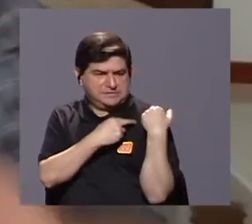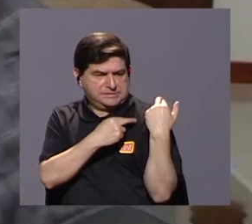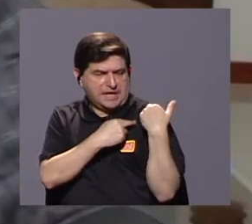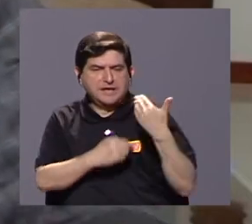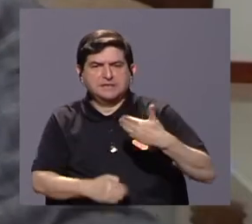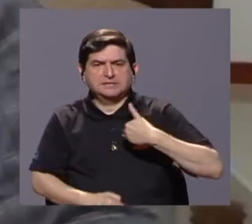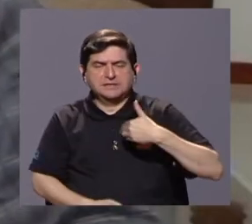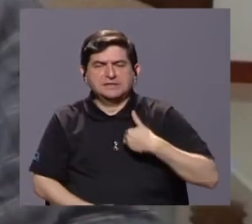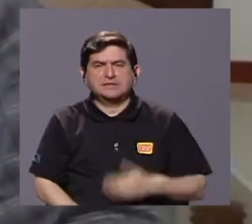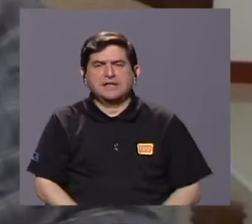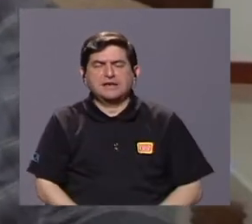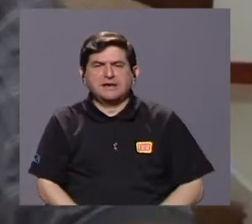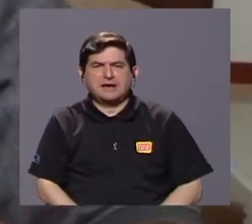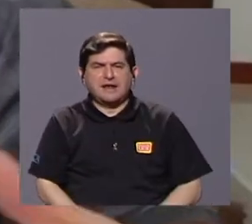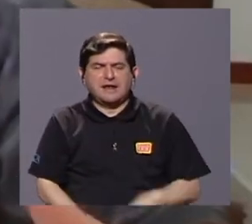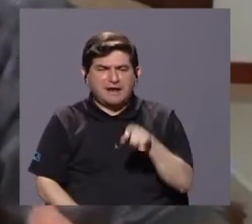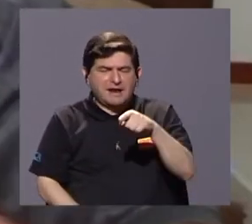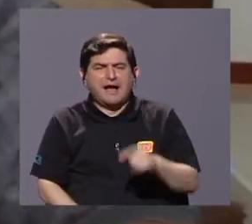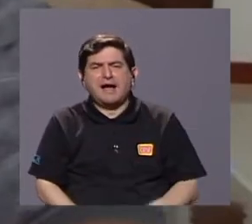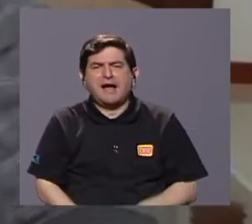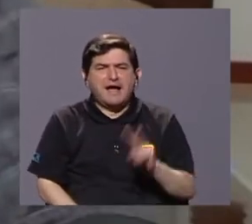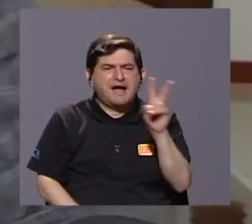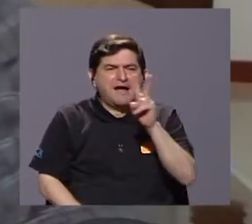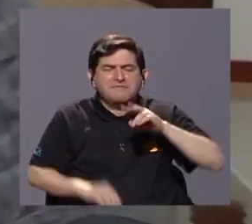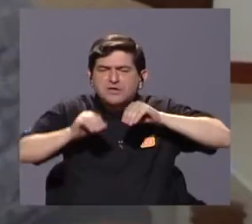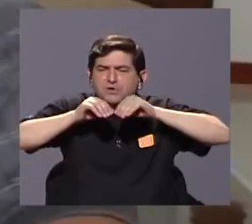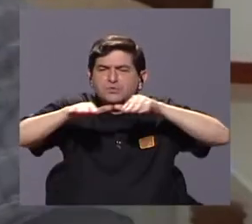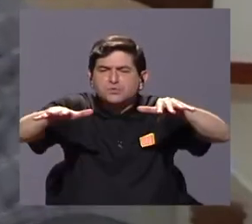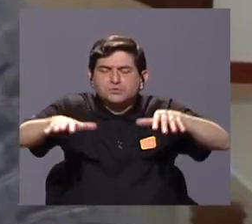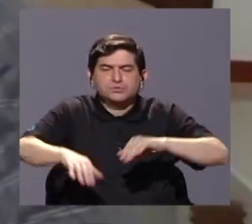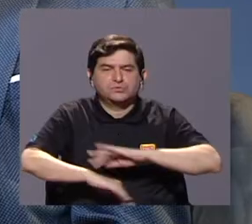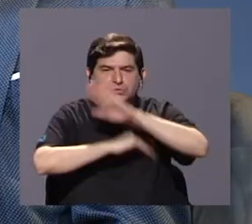el contagio con el virus a todo esto que está ocurriendo.